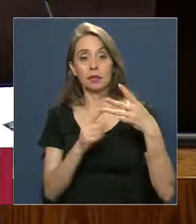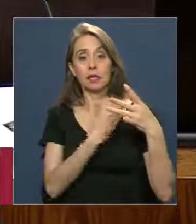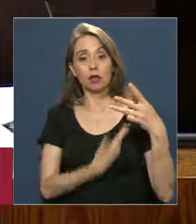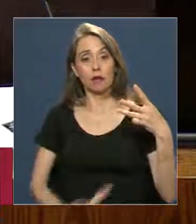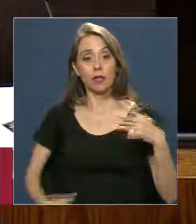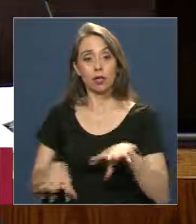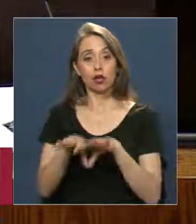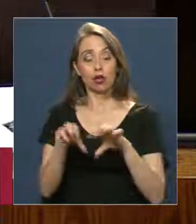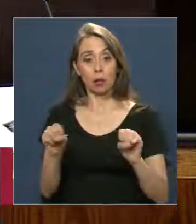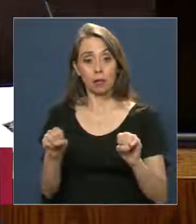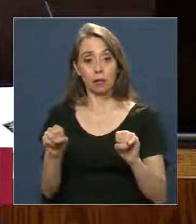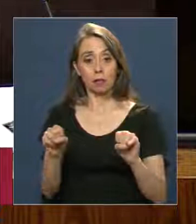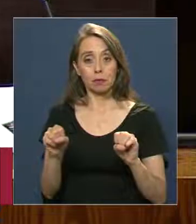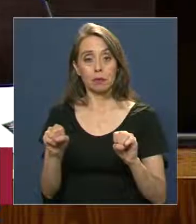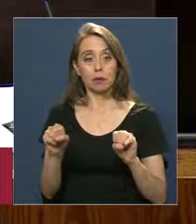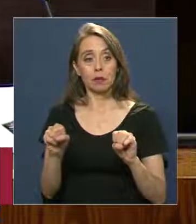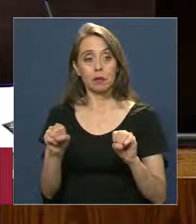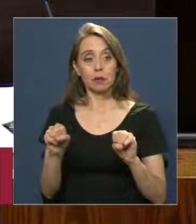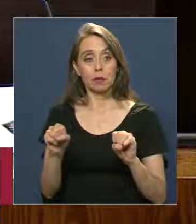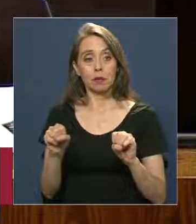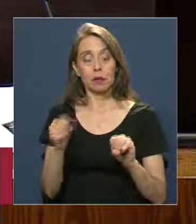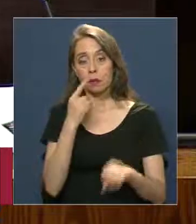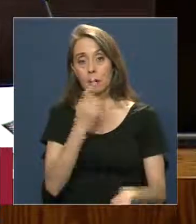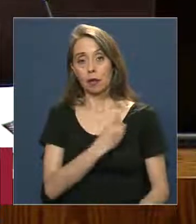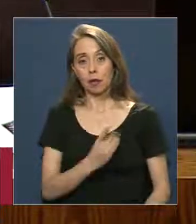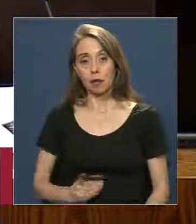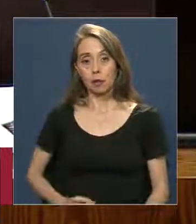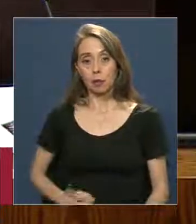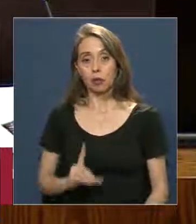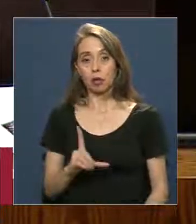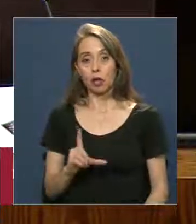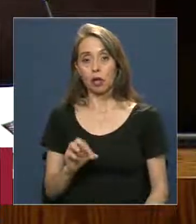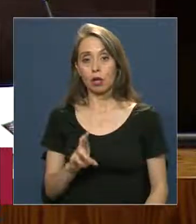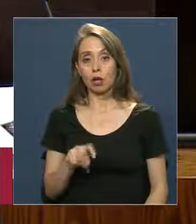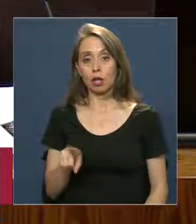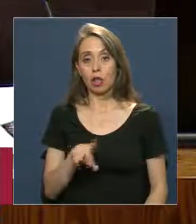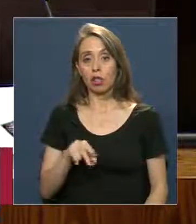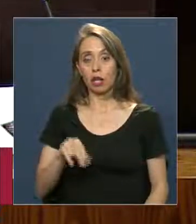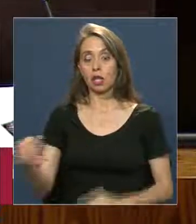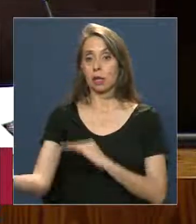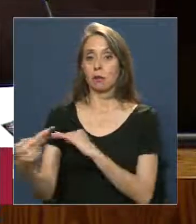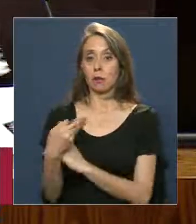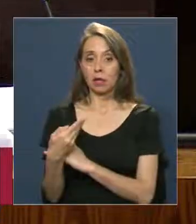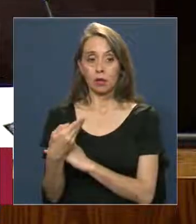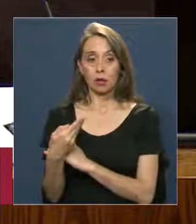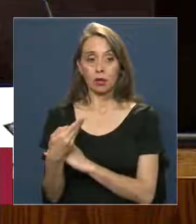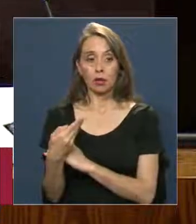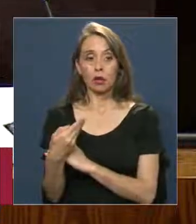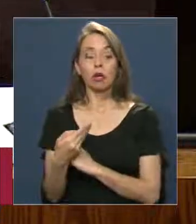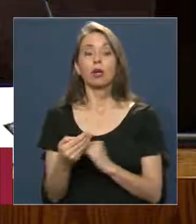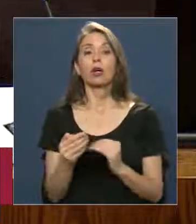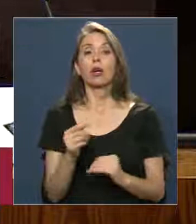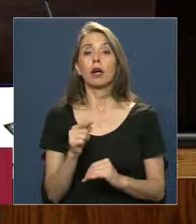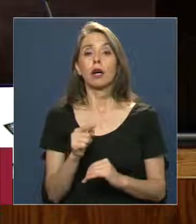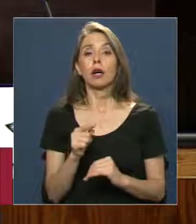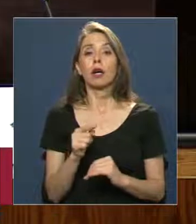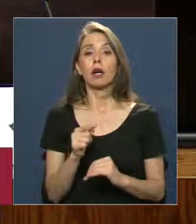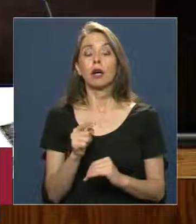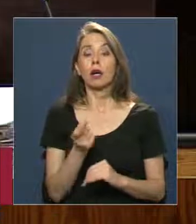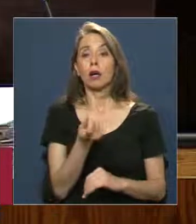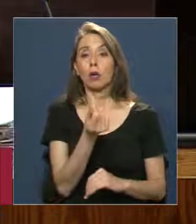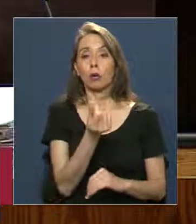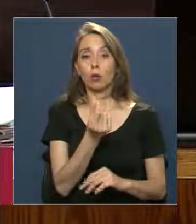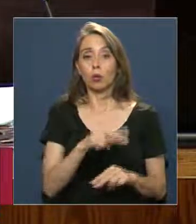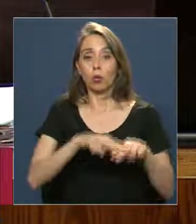esto a petición expresa por su intermedio del diputado don Pablo Lorenzini, que pudiéramos imputar una cantidad